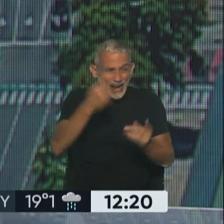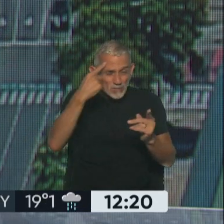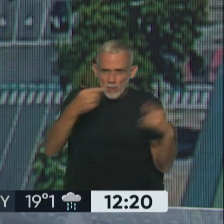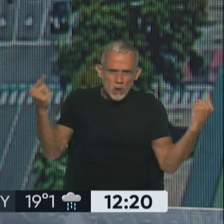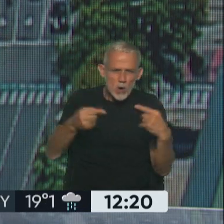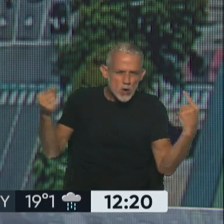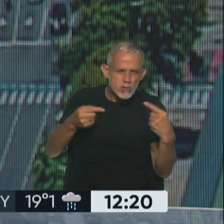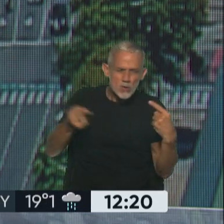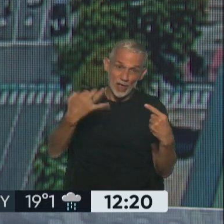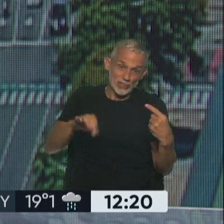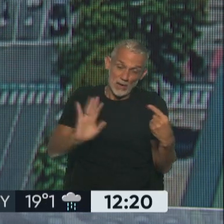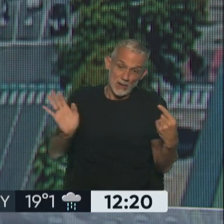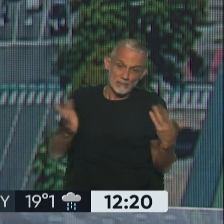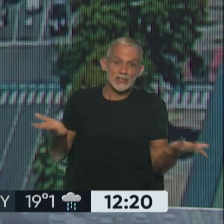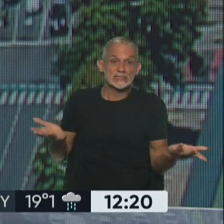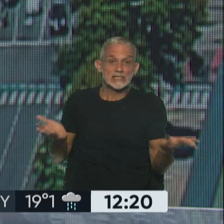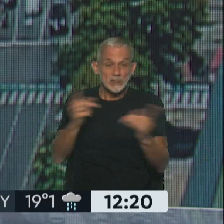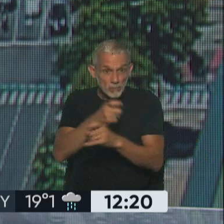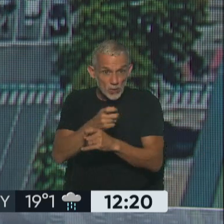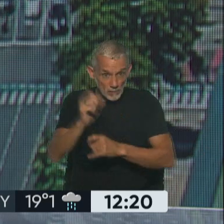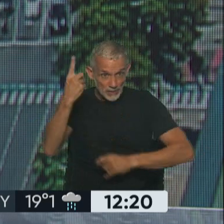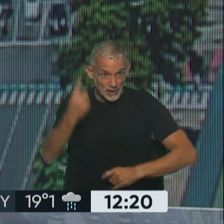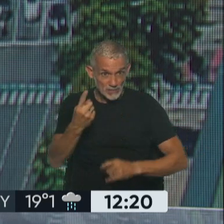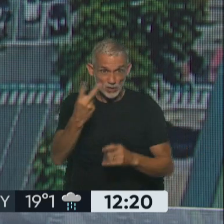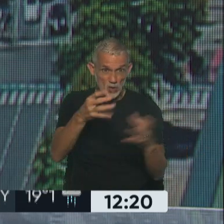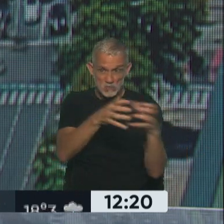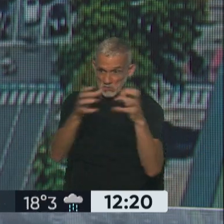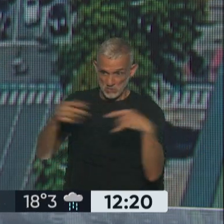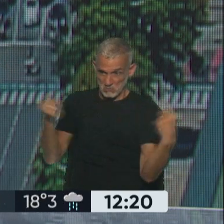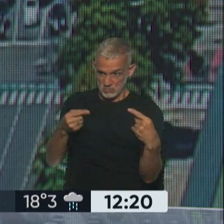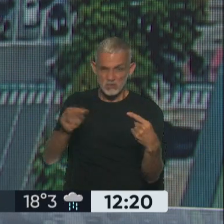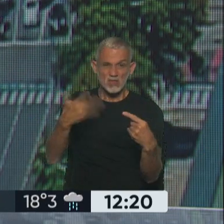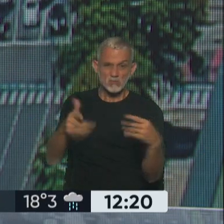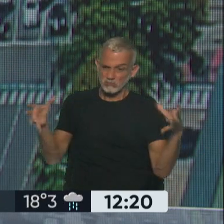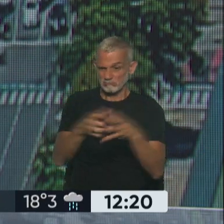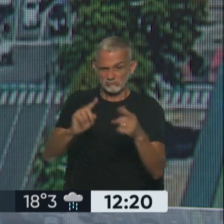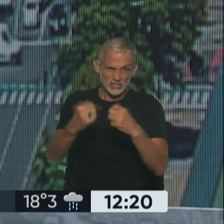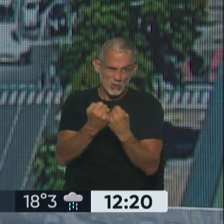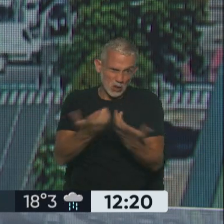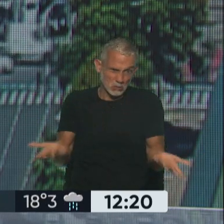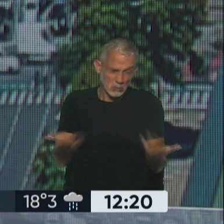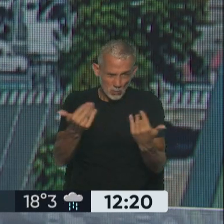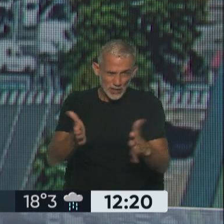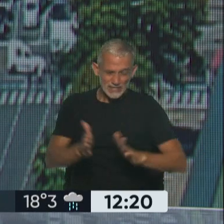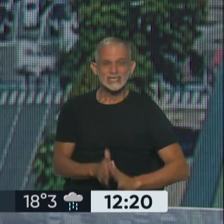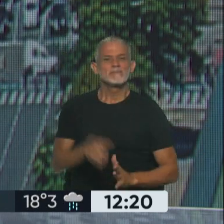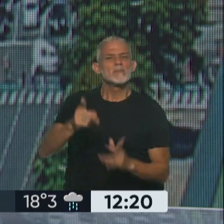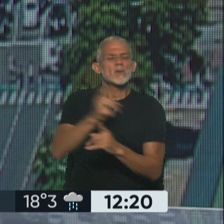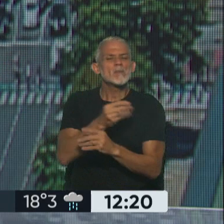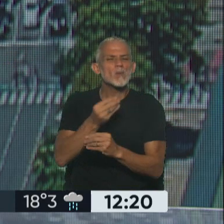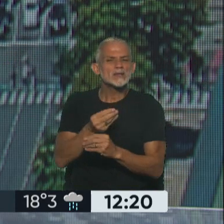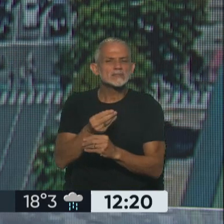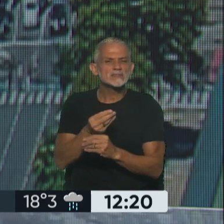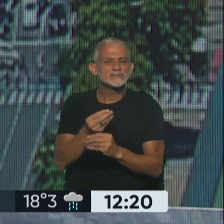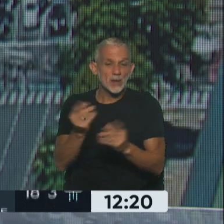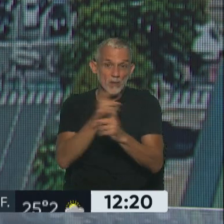sector. Vos decís, ¿eso sería un problema? ¿Es la primera vez que dos sectores que se enfrentan después se terminan poniendo...? No. ¿El problema cuál es? El problema